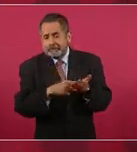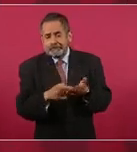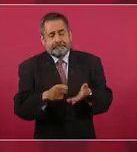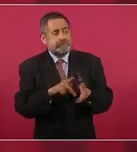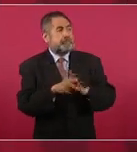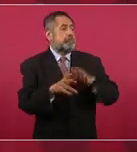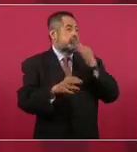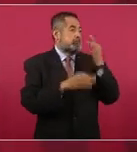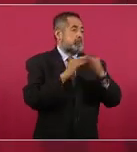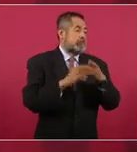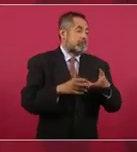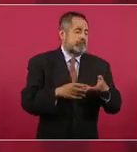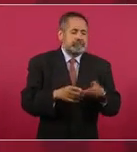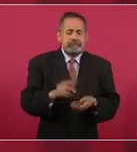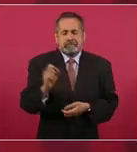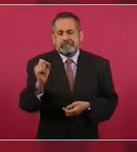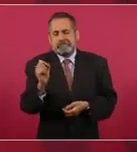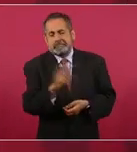y todos.